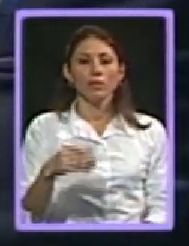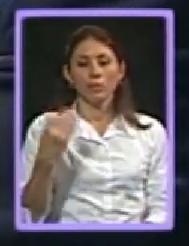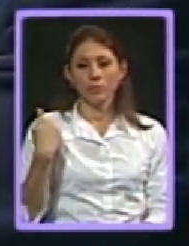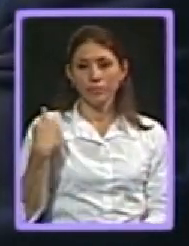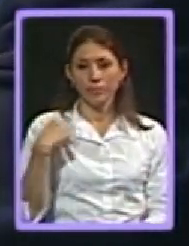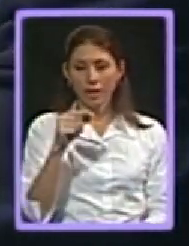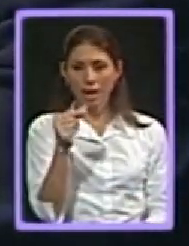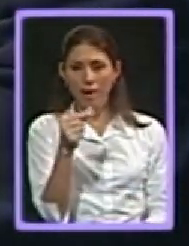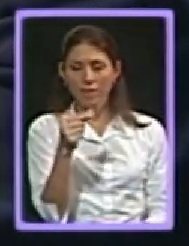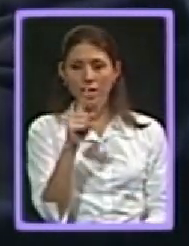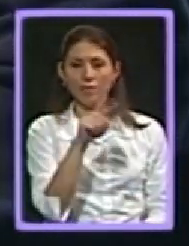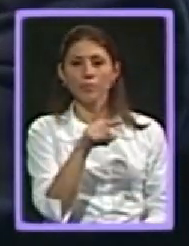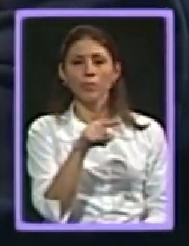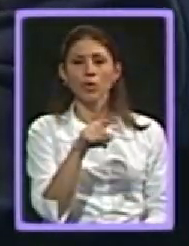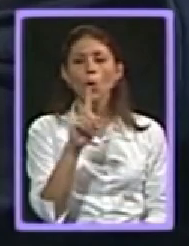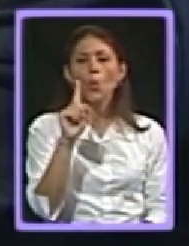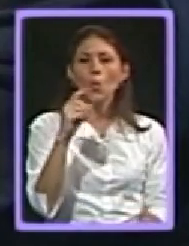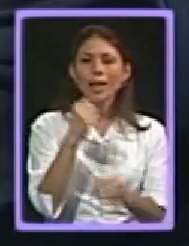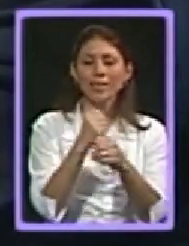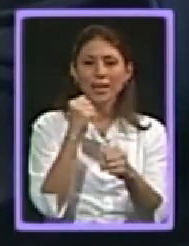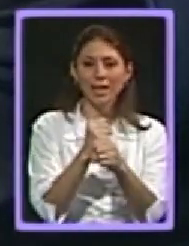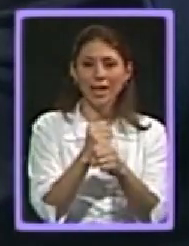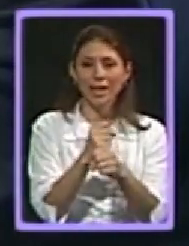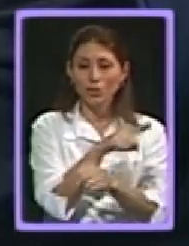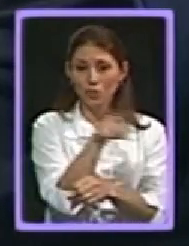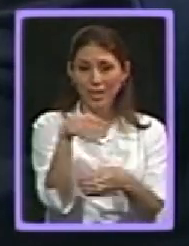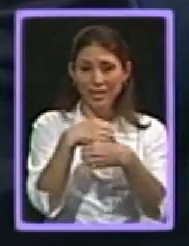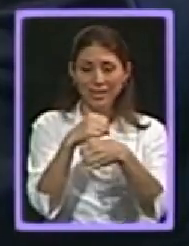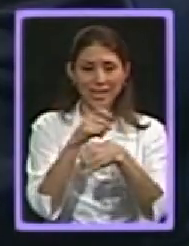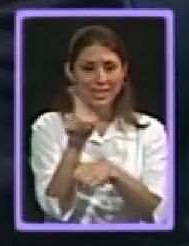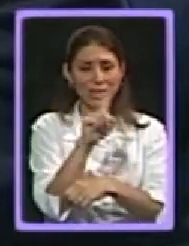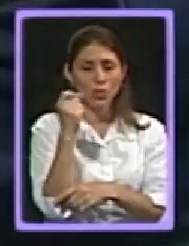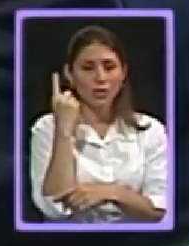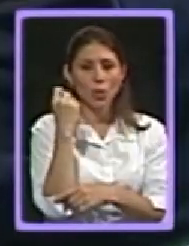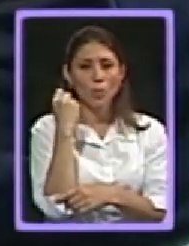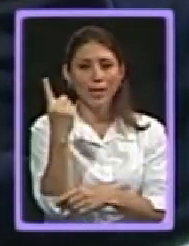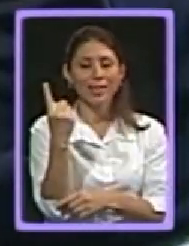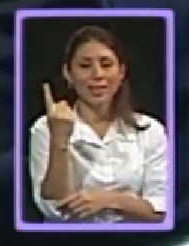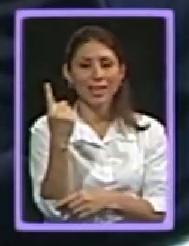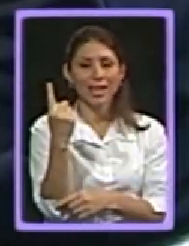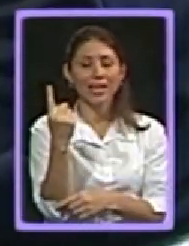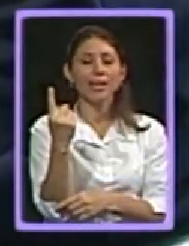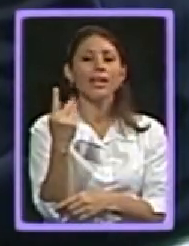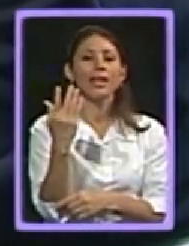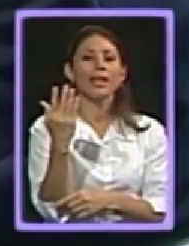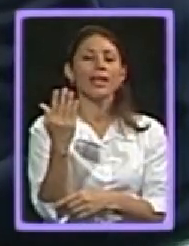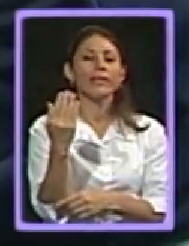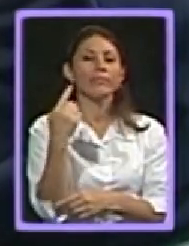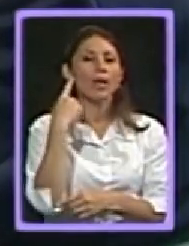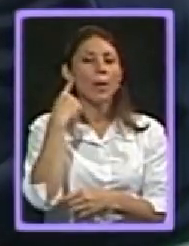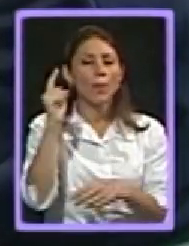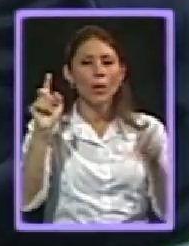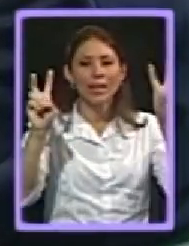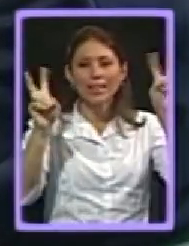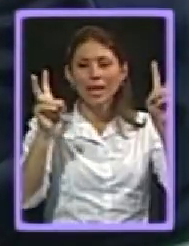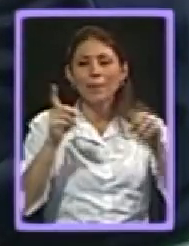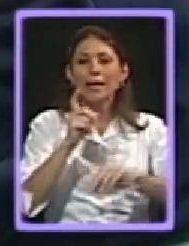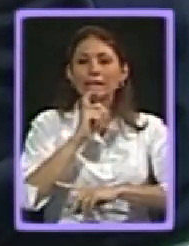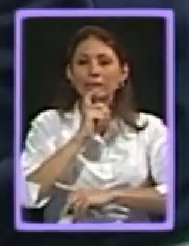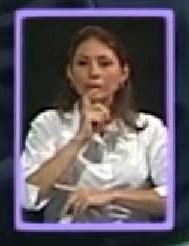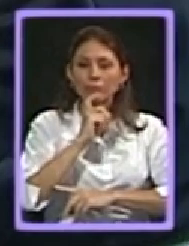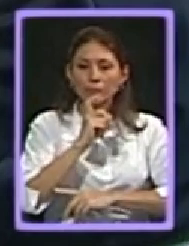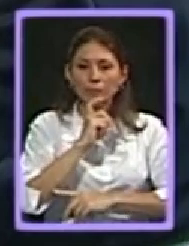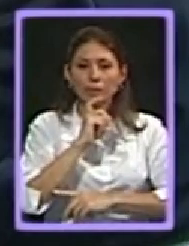una de esas tareas no comprendidas y sobre todo por el tema críptico de